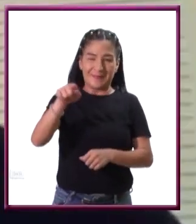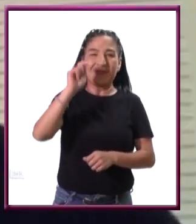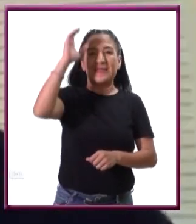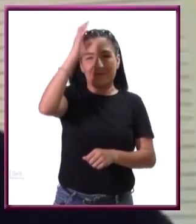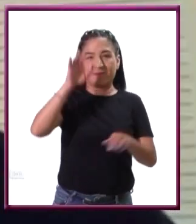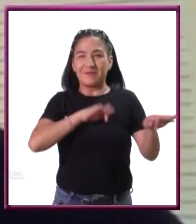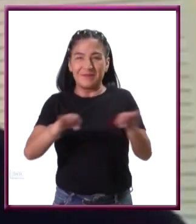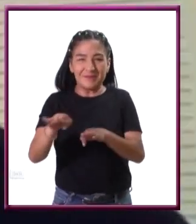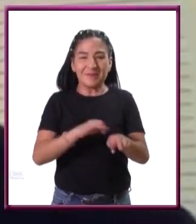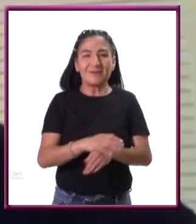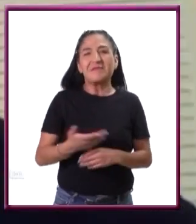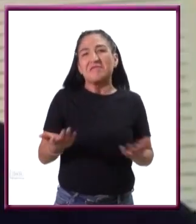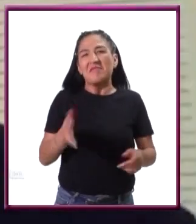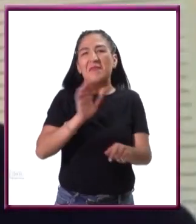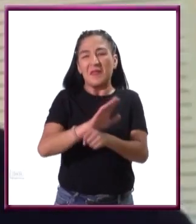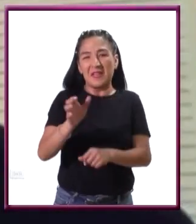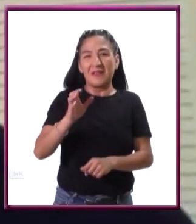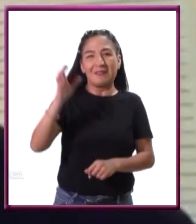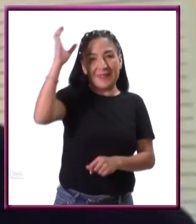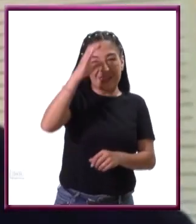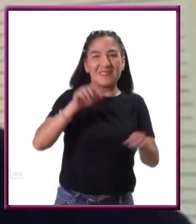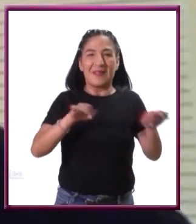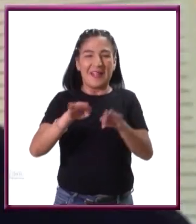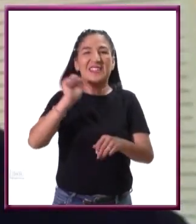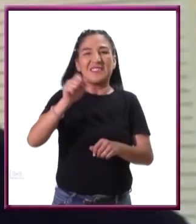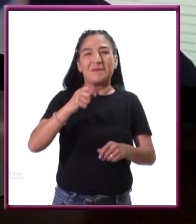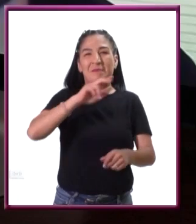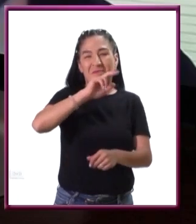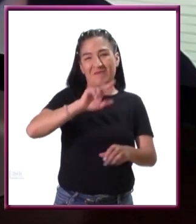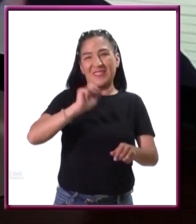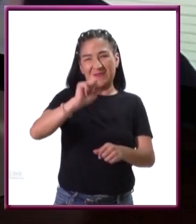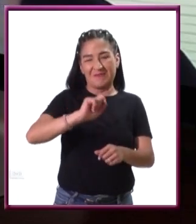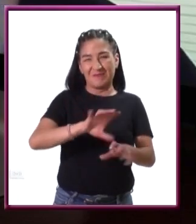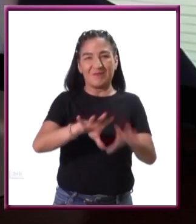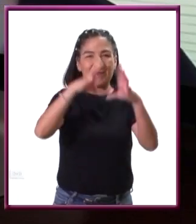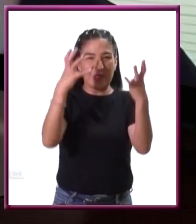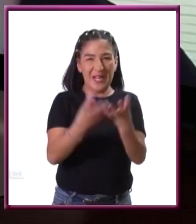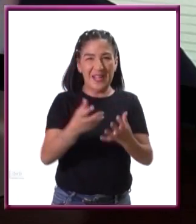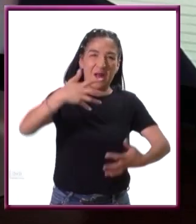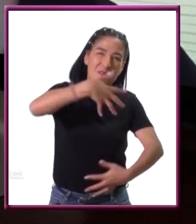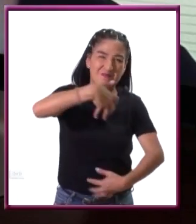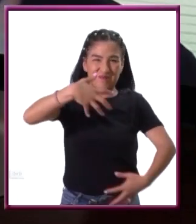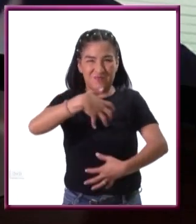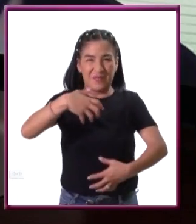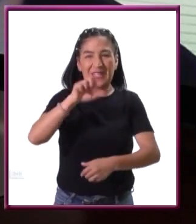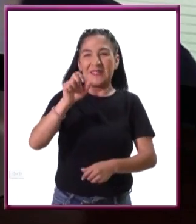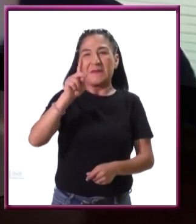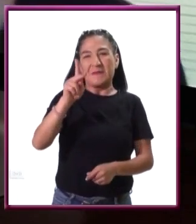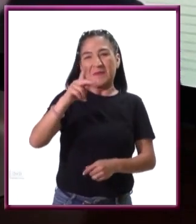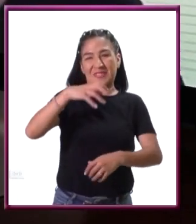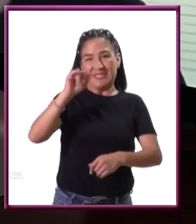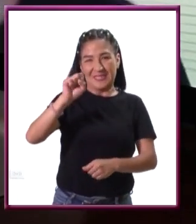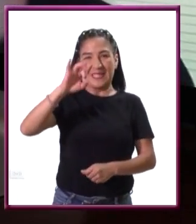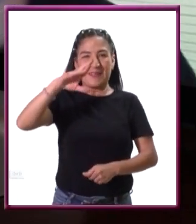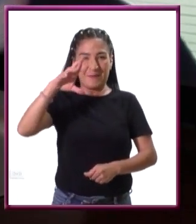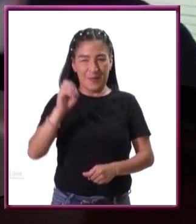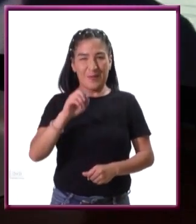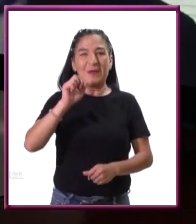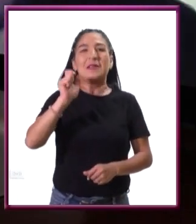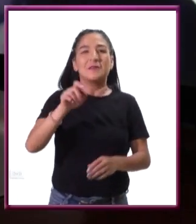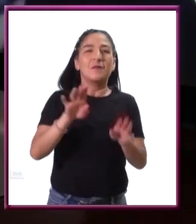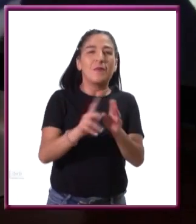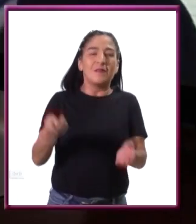favorita de ciencia ficción es El planeta de los simios, la película original de 1969, una película de viajes en el tiempo. Es